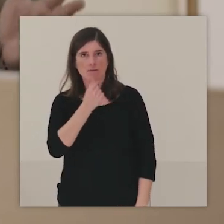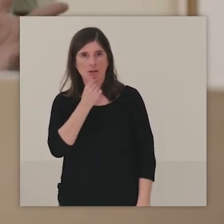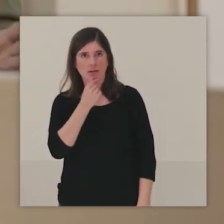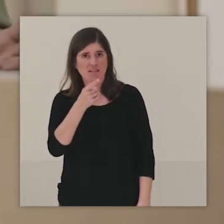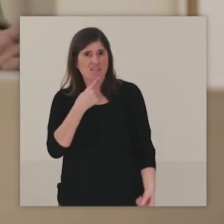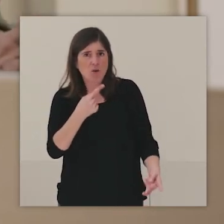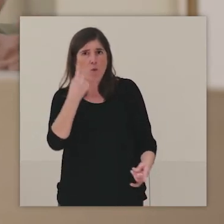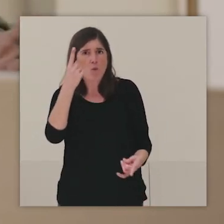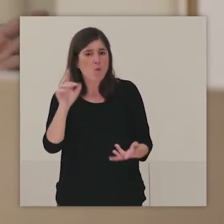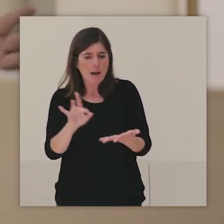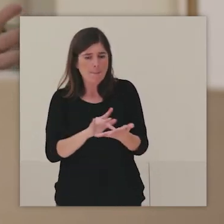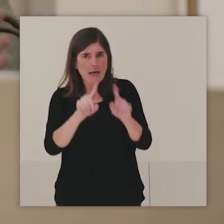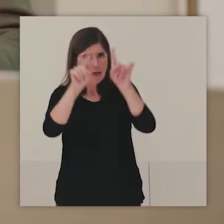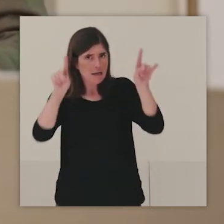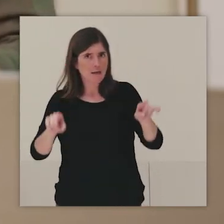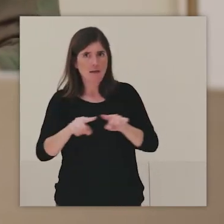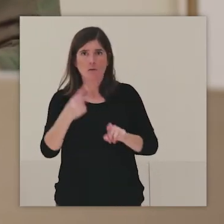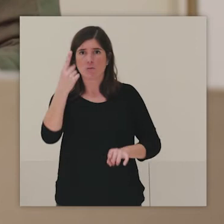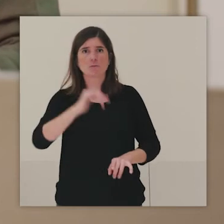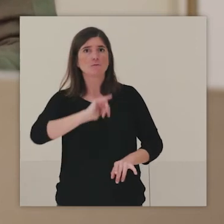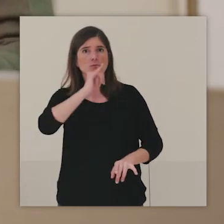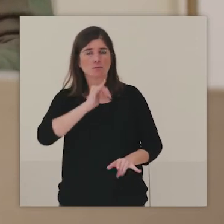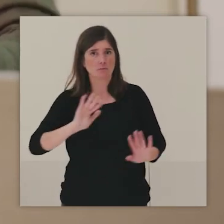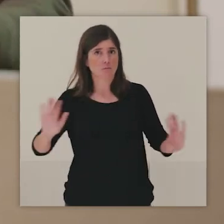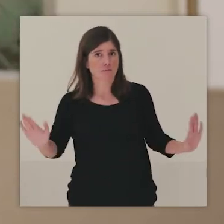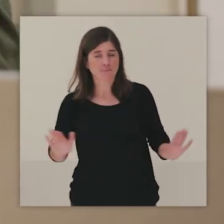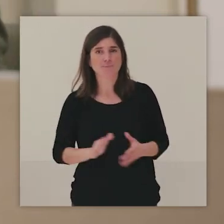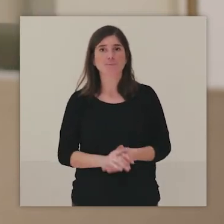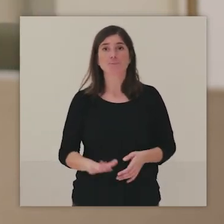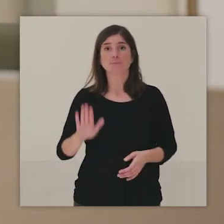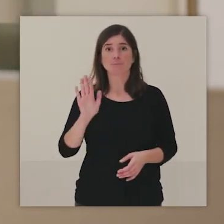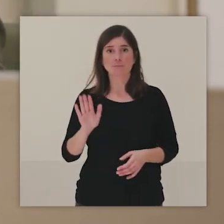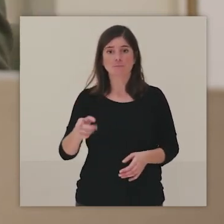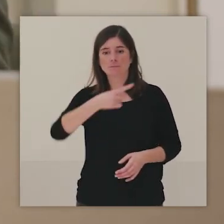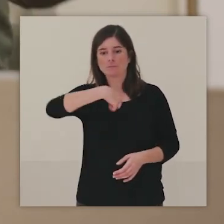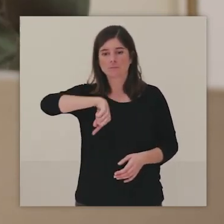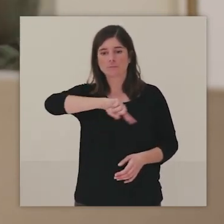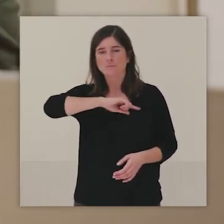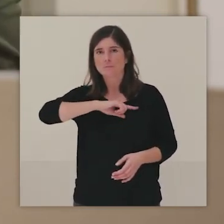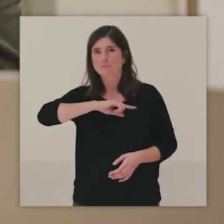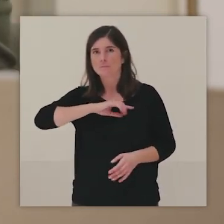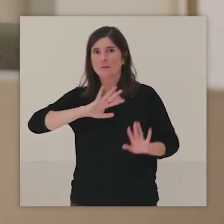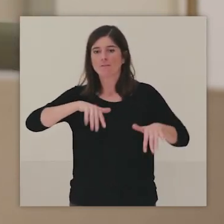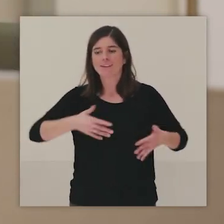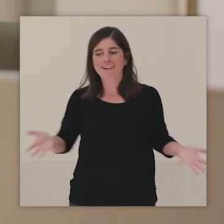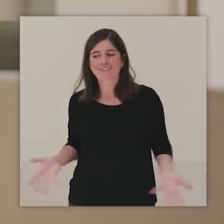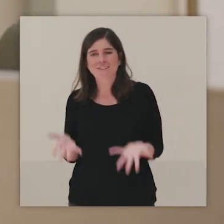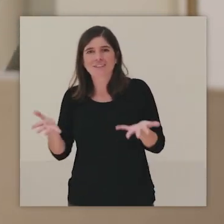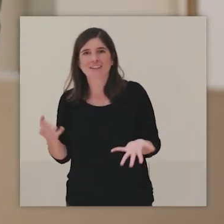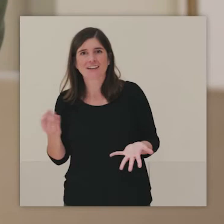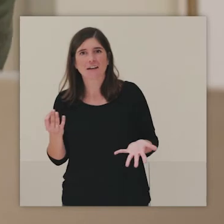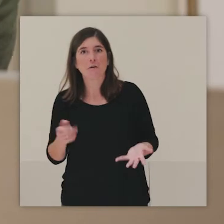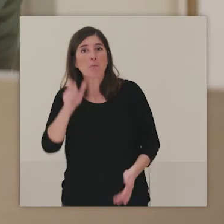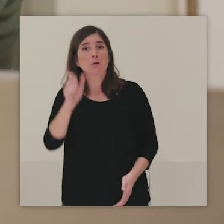Una página, tampoco mucho más. Pero sin embargo, ¿qué estamos fomentando? Que primero, quien quiera ir de